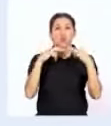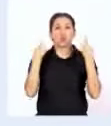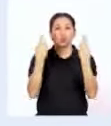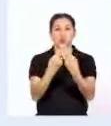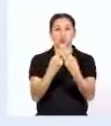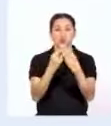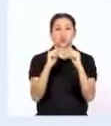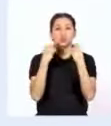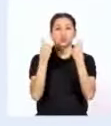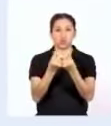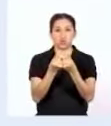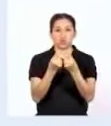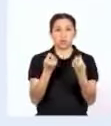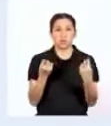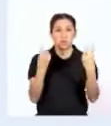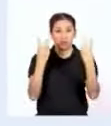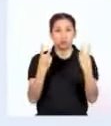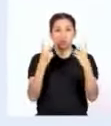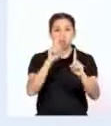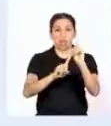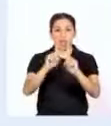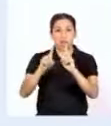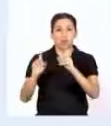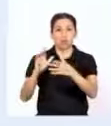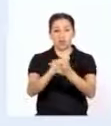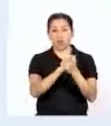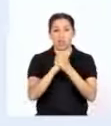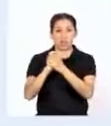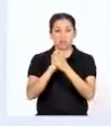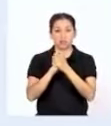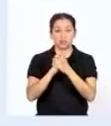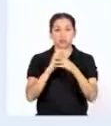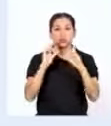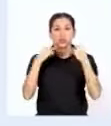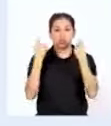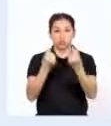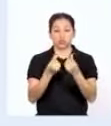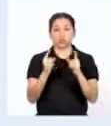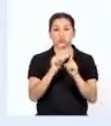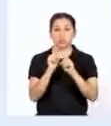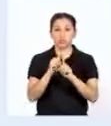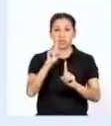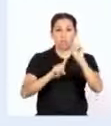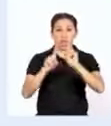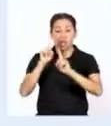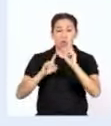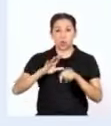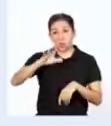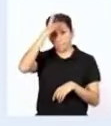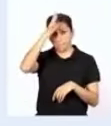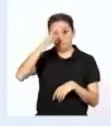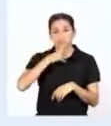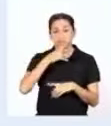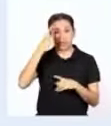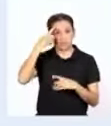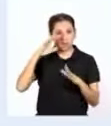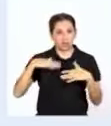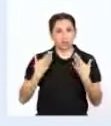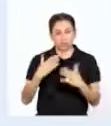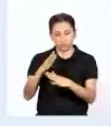equipo de manera virtual con algunas compañeras y compañeros del aula o con nuestros pares de la localidad